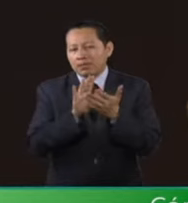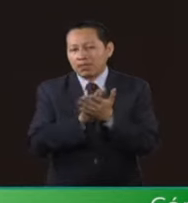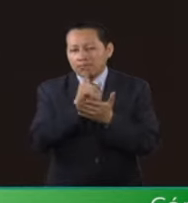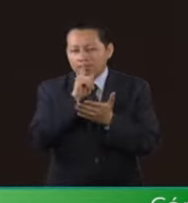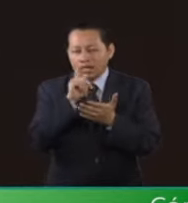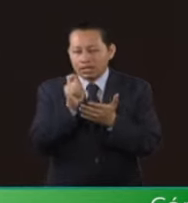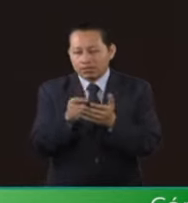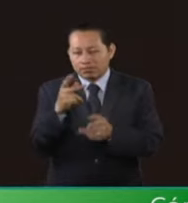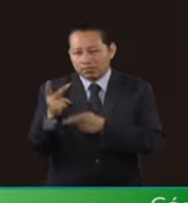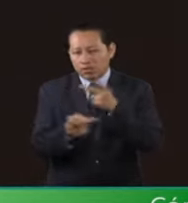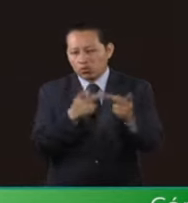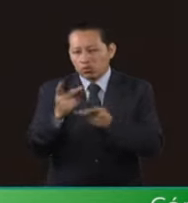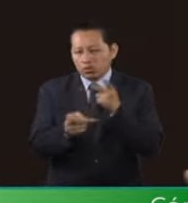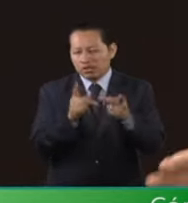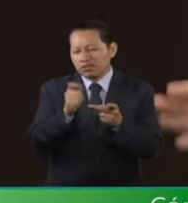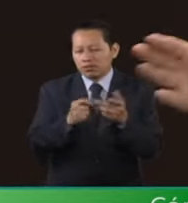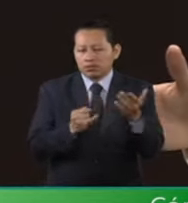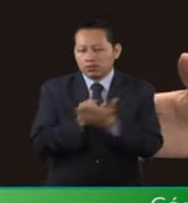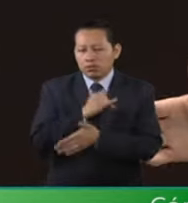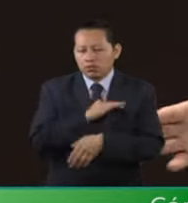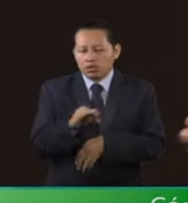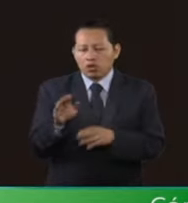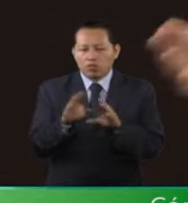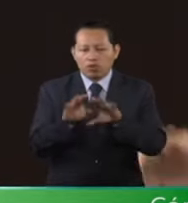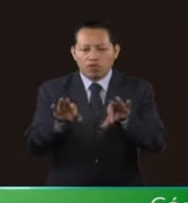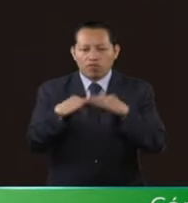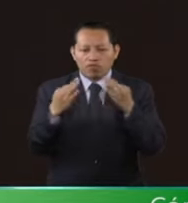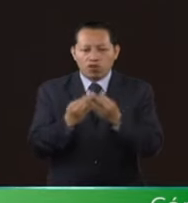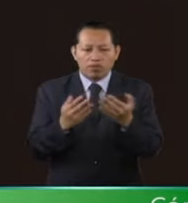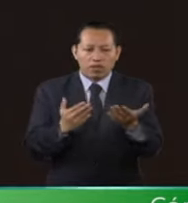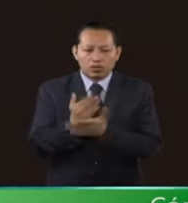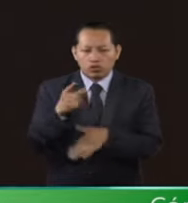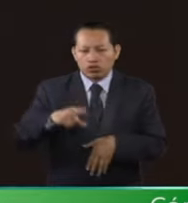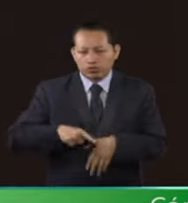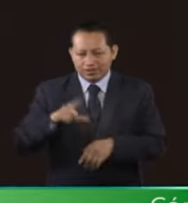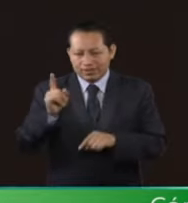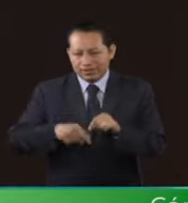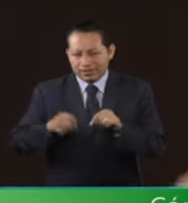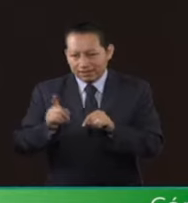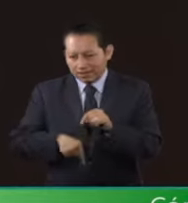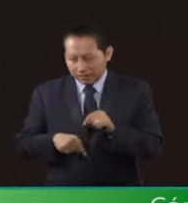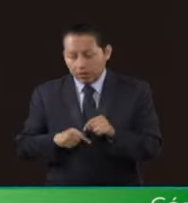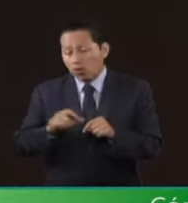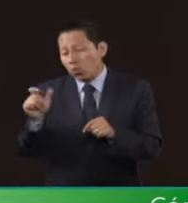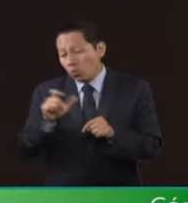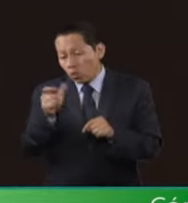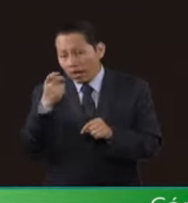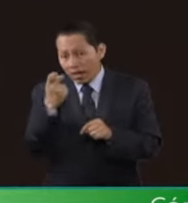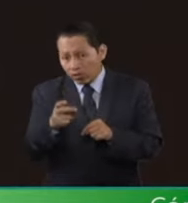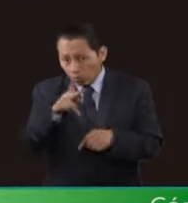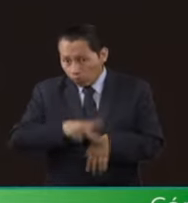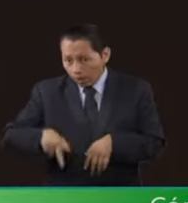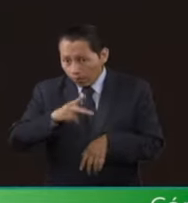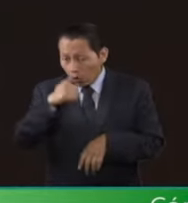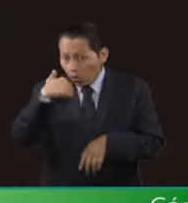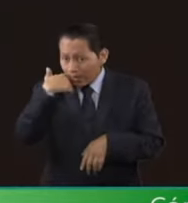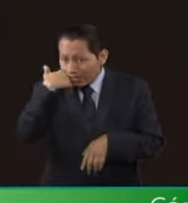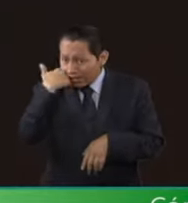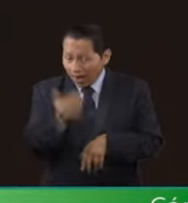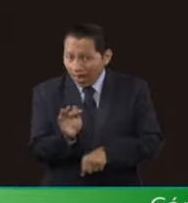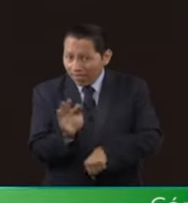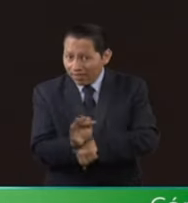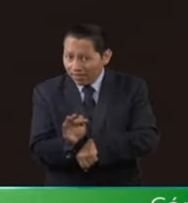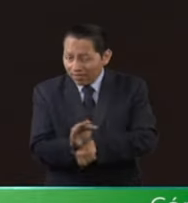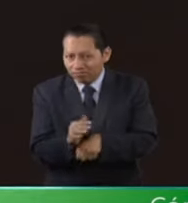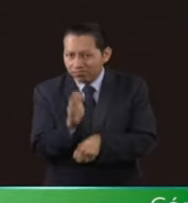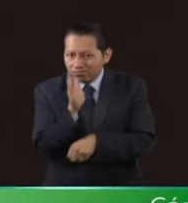los cuestionaran, determinaron quitarles formas de intervenir en su gobierno. Y cuando ese pueblo quiso defenderse, ya no